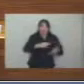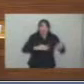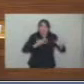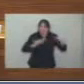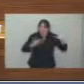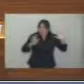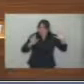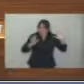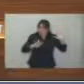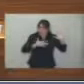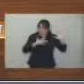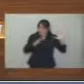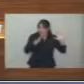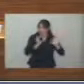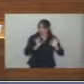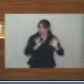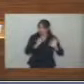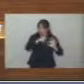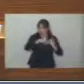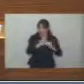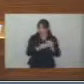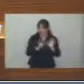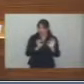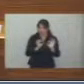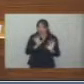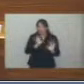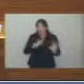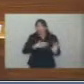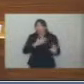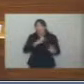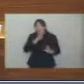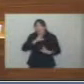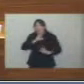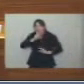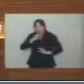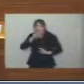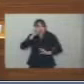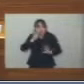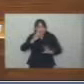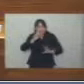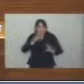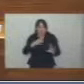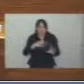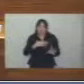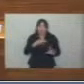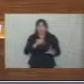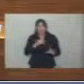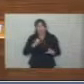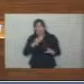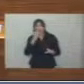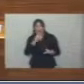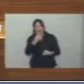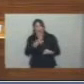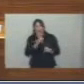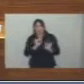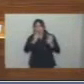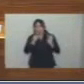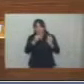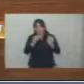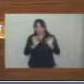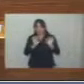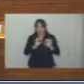A lo mejor esa es la razón por la cual lo hacen. O quizá no, como diría el señor Rajoy. Yo creo que en todo